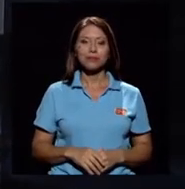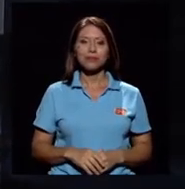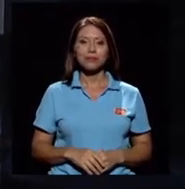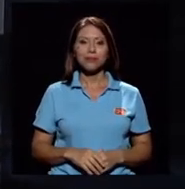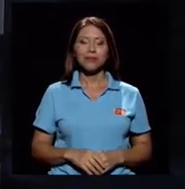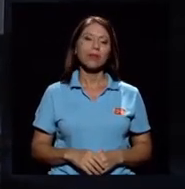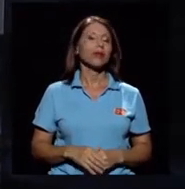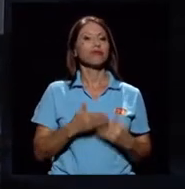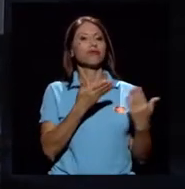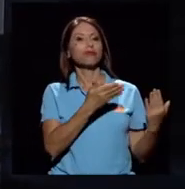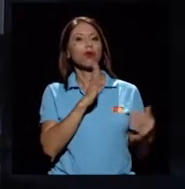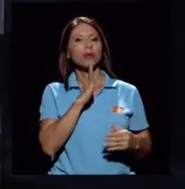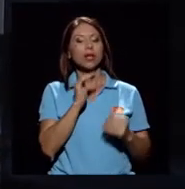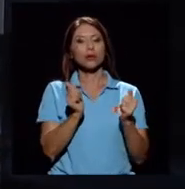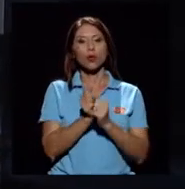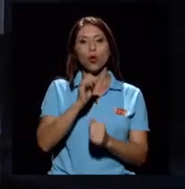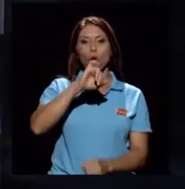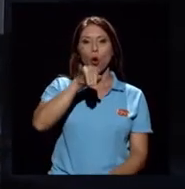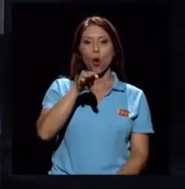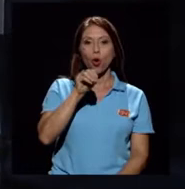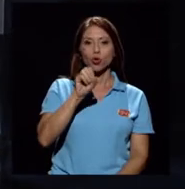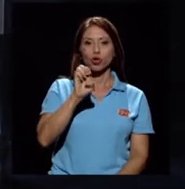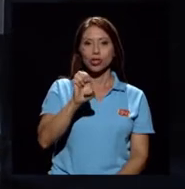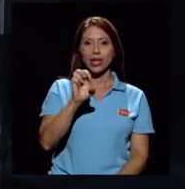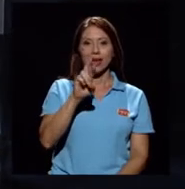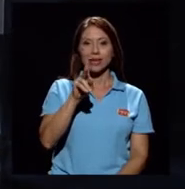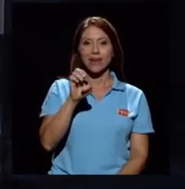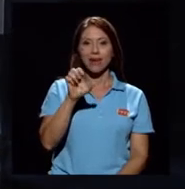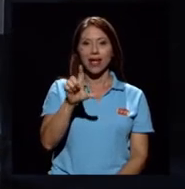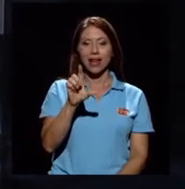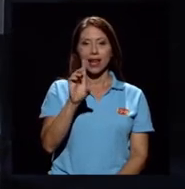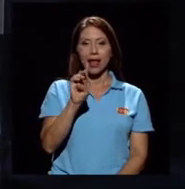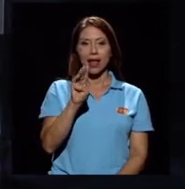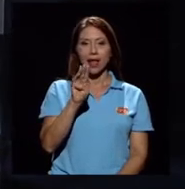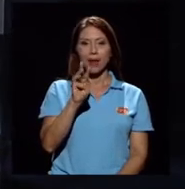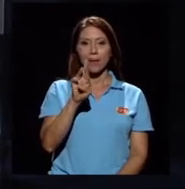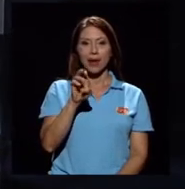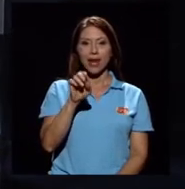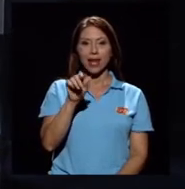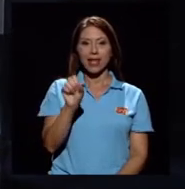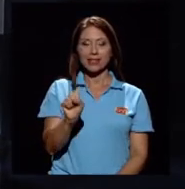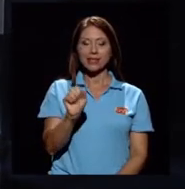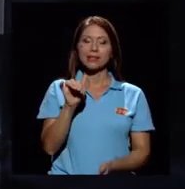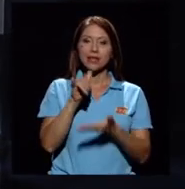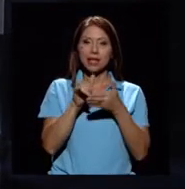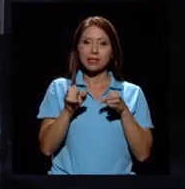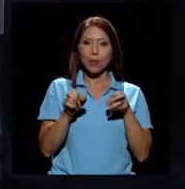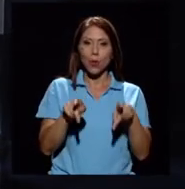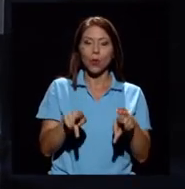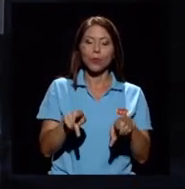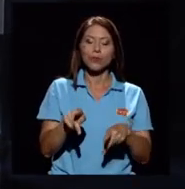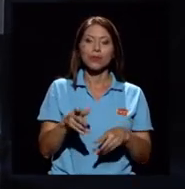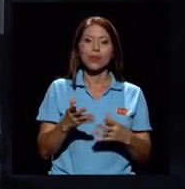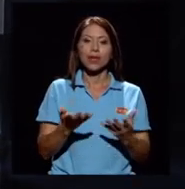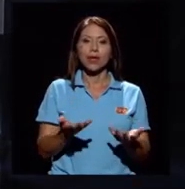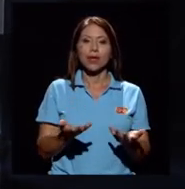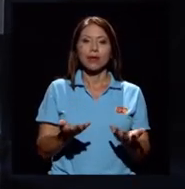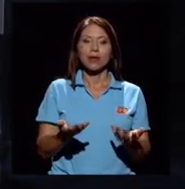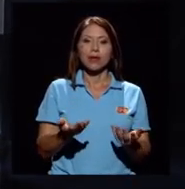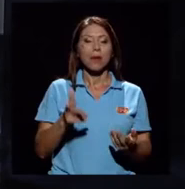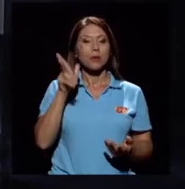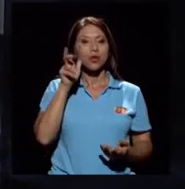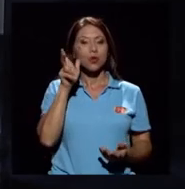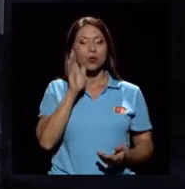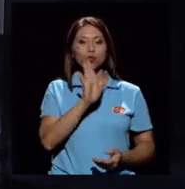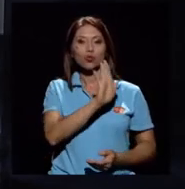conversando con don josé rafael brenes y en esta ocasión vamos a a oír sus